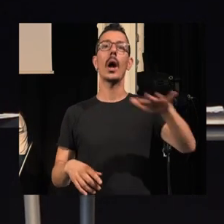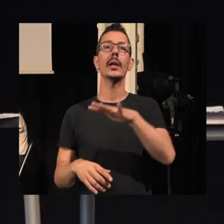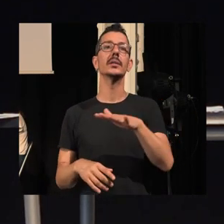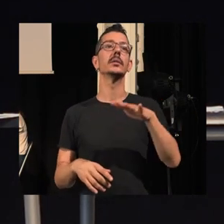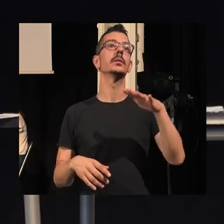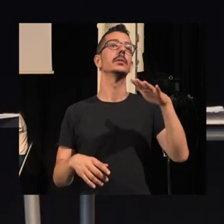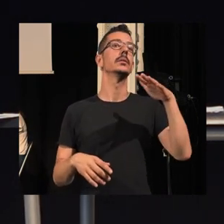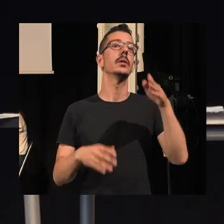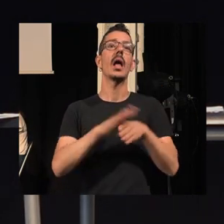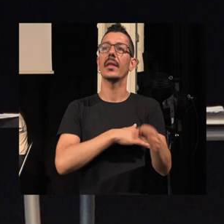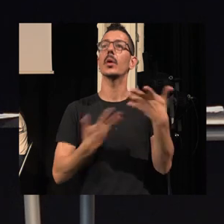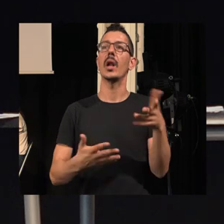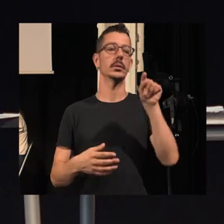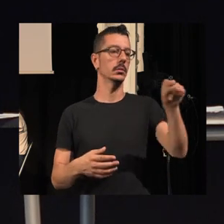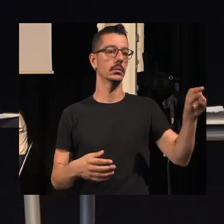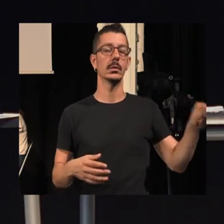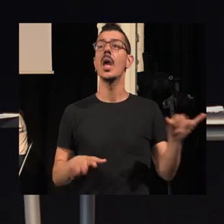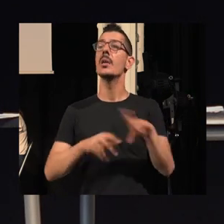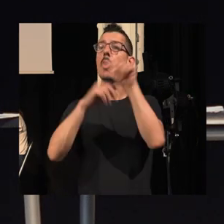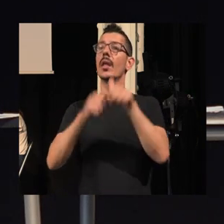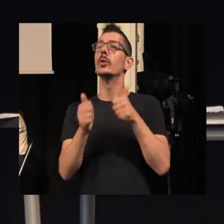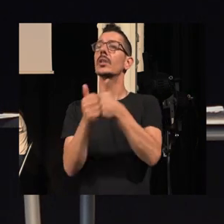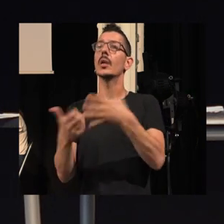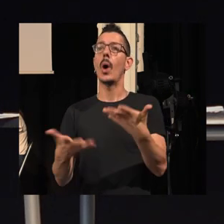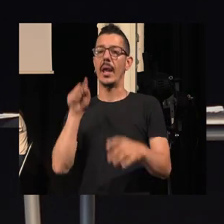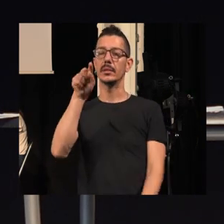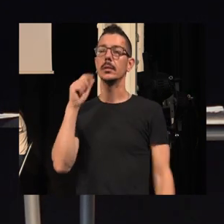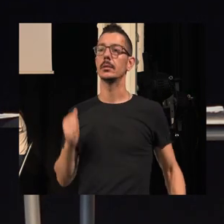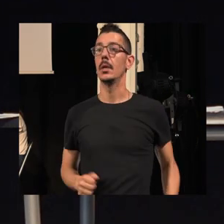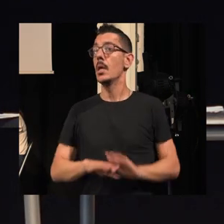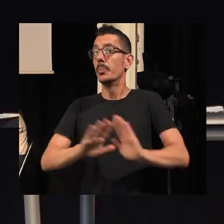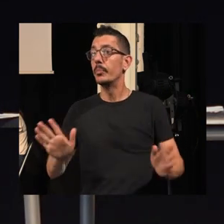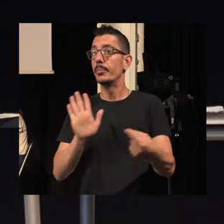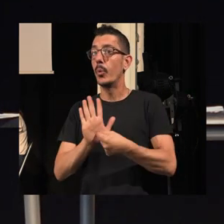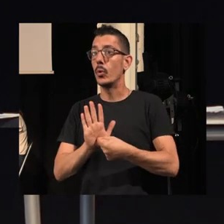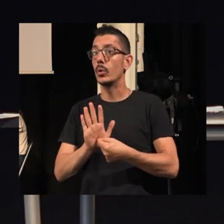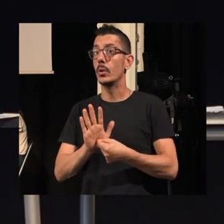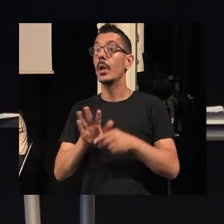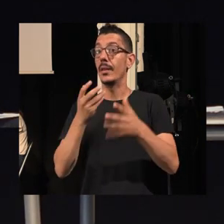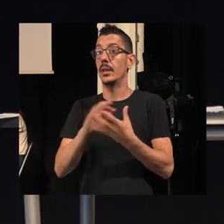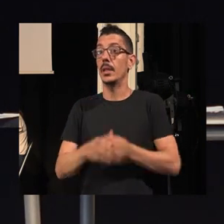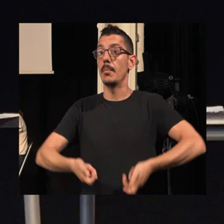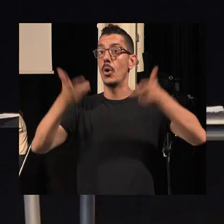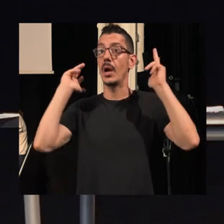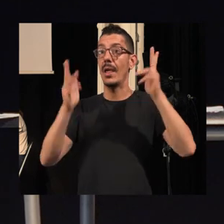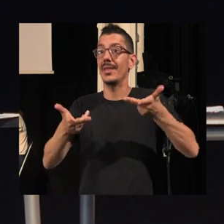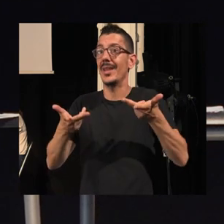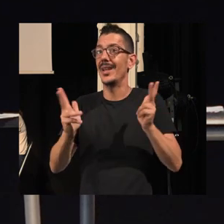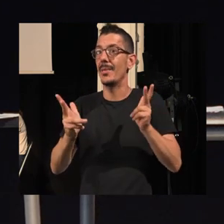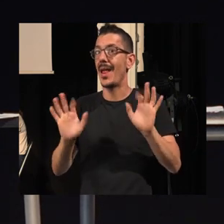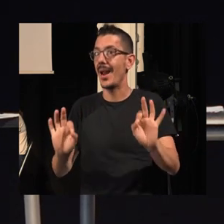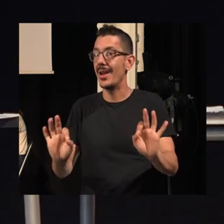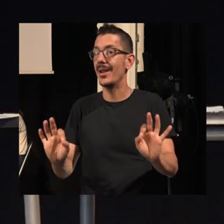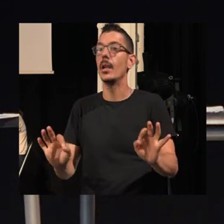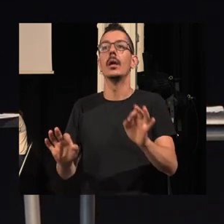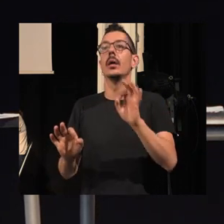a los cuales hay que acceder y un modelo el cual hay que seguir, que es el que ha marcado la democracia liberal, que no es otra